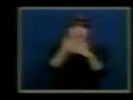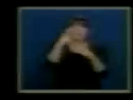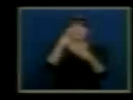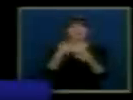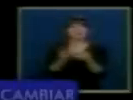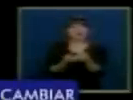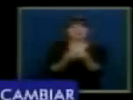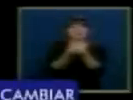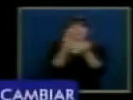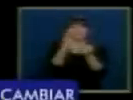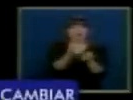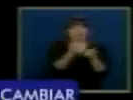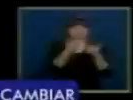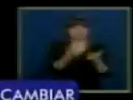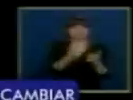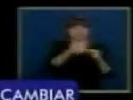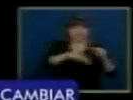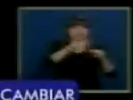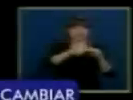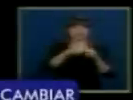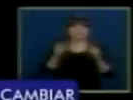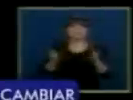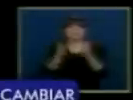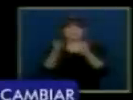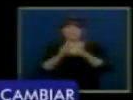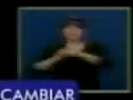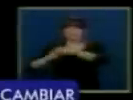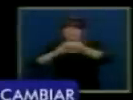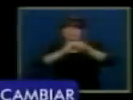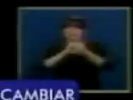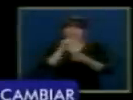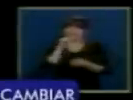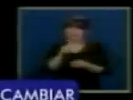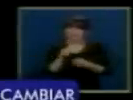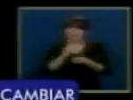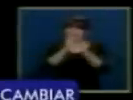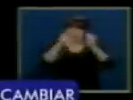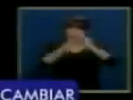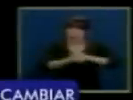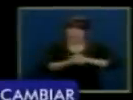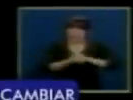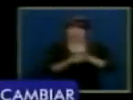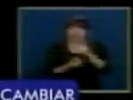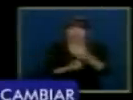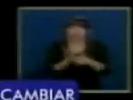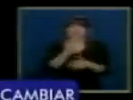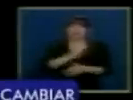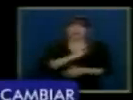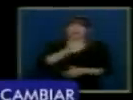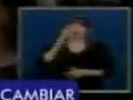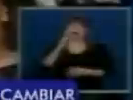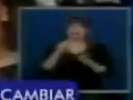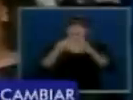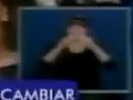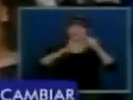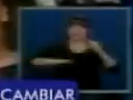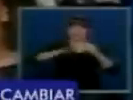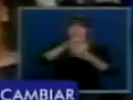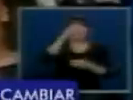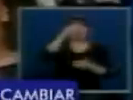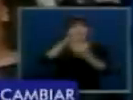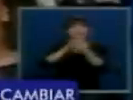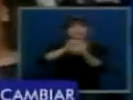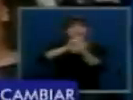riqueza nacional y fomentan la solidaridad, son los que se gestan en el alma popular. Por eso los